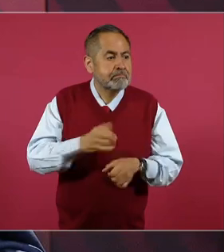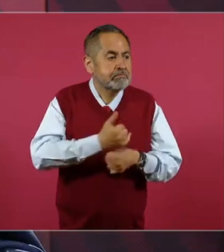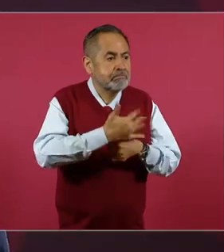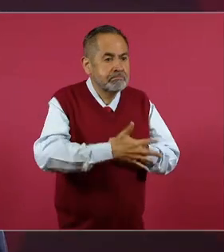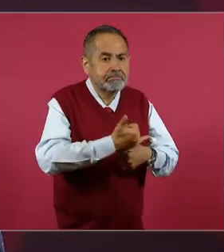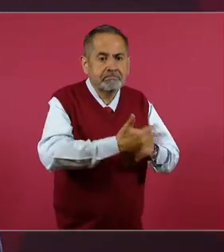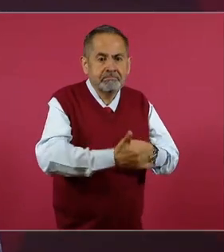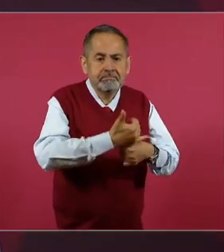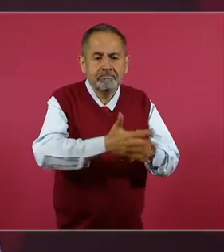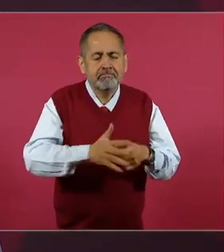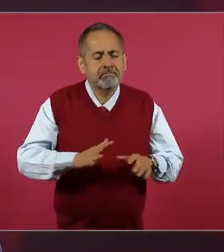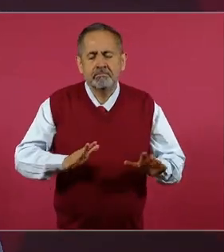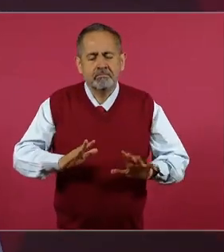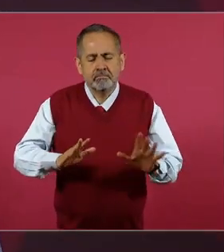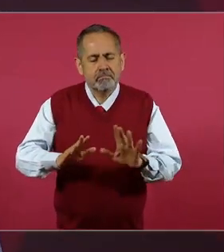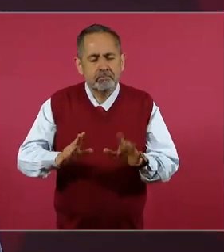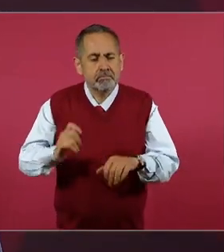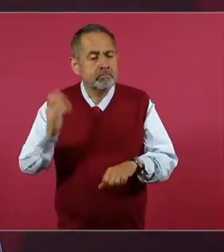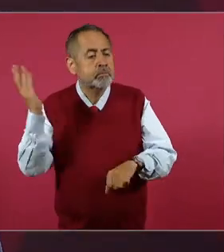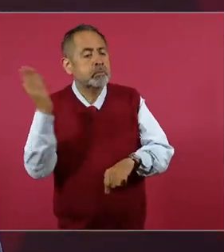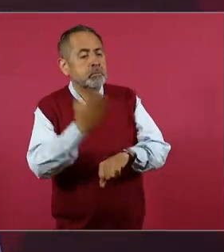La justicia es prevenir